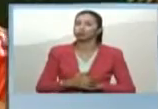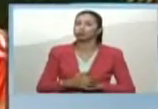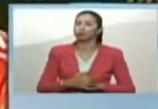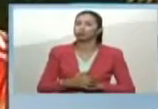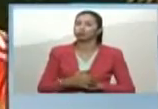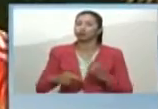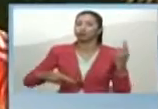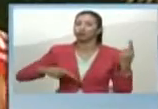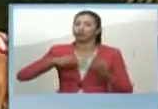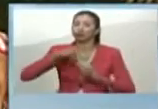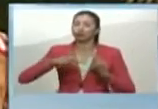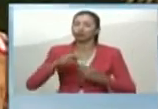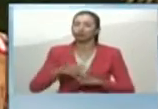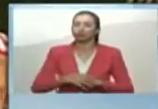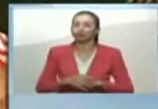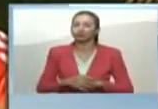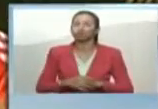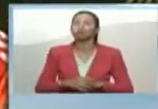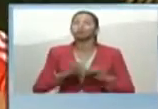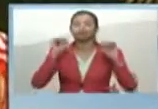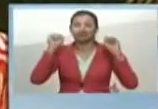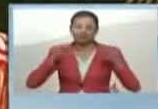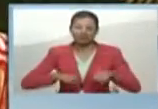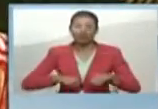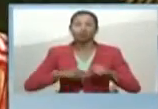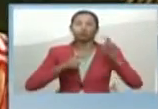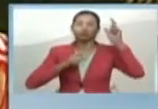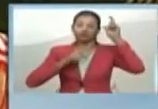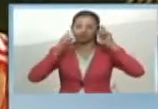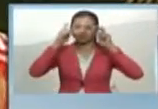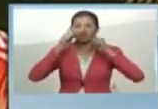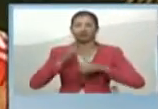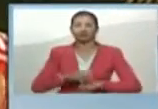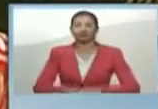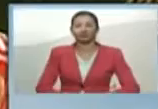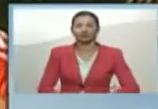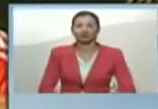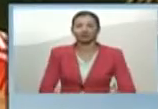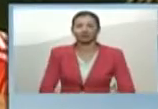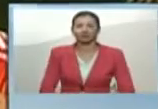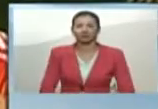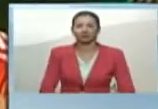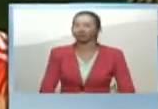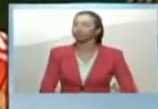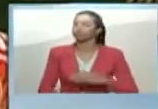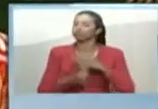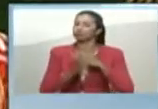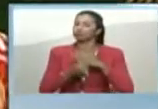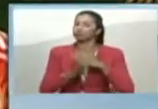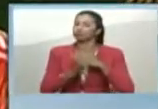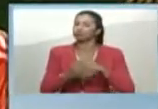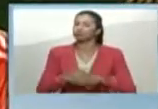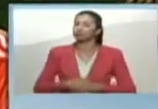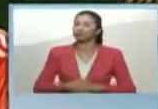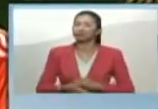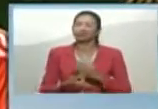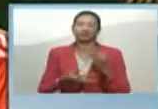Y la respuesta nuestra es sí somos, y vamos a seguir